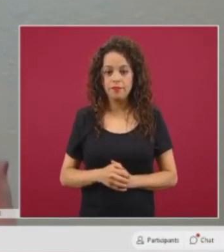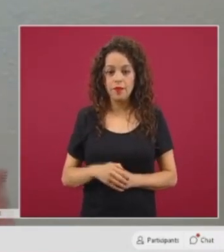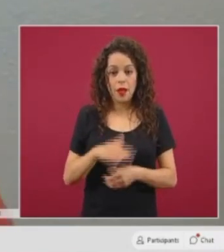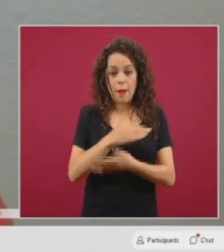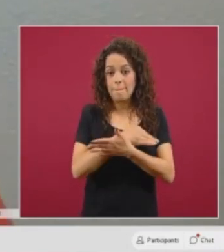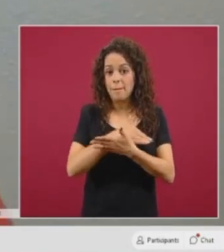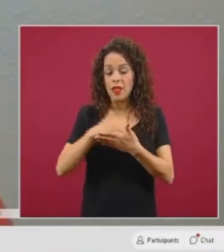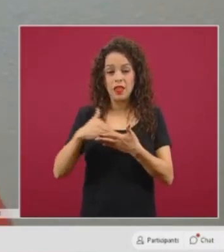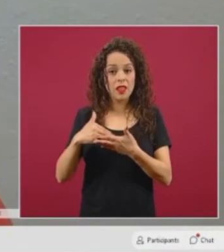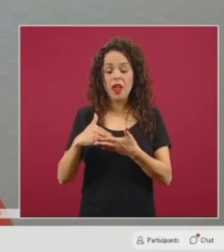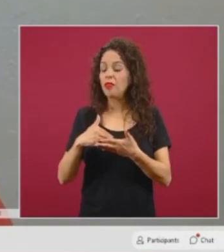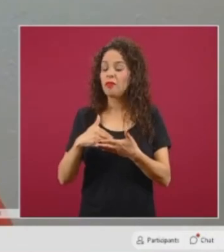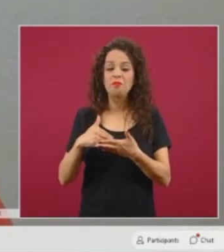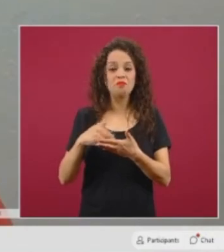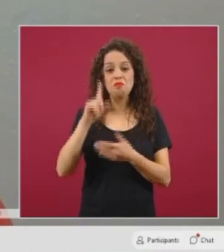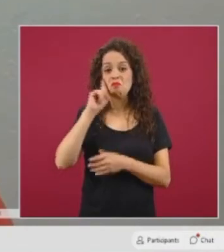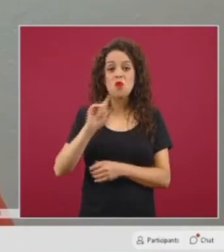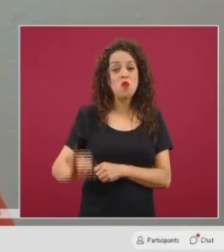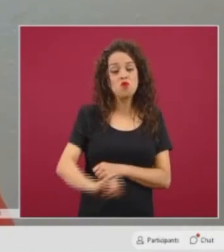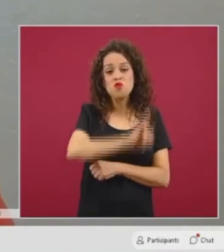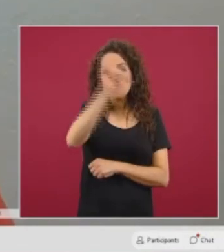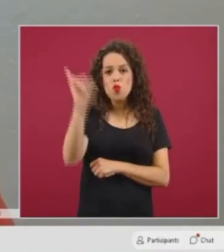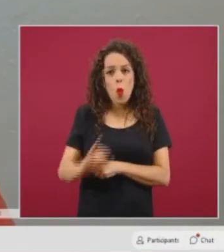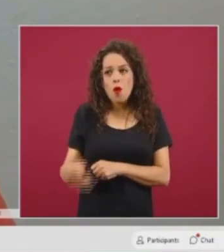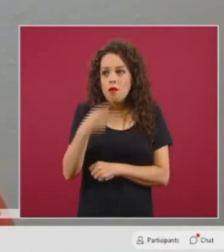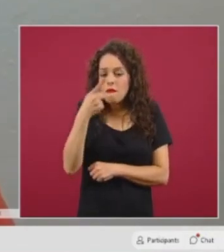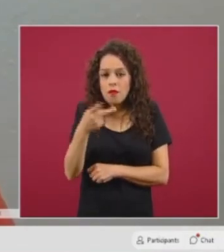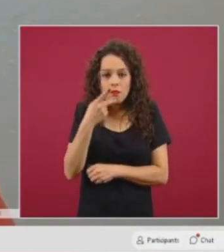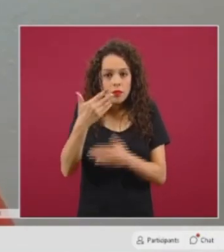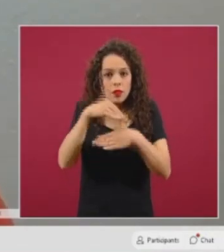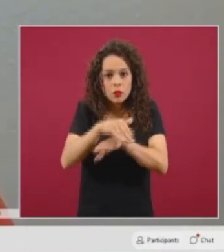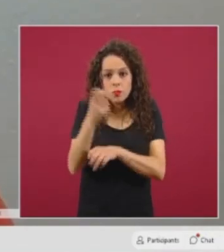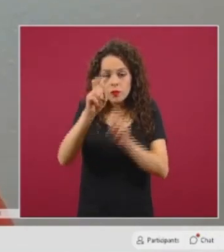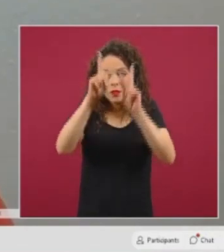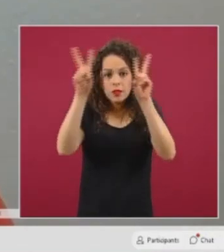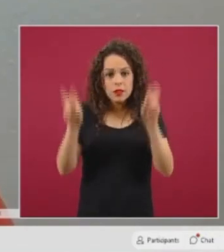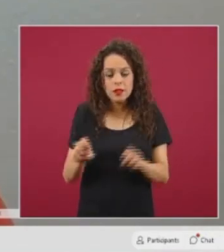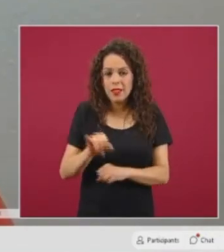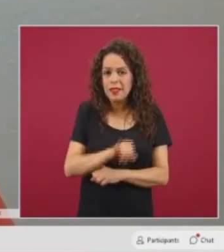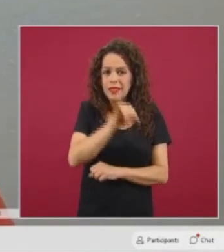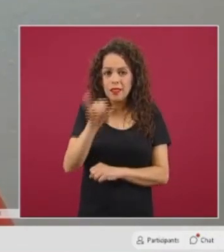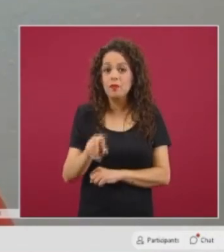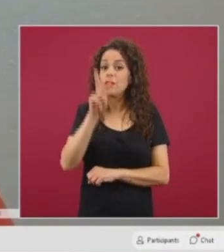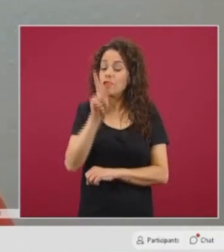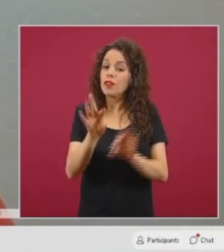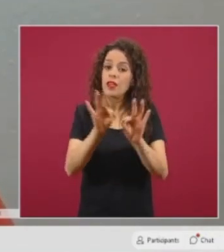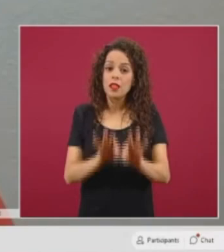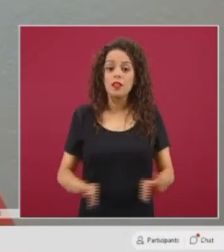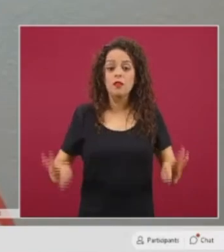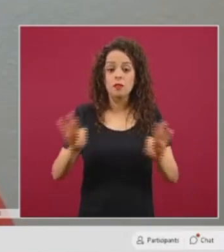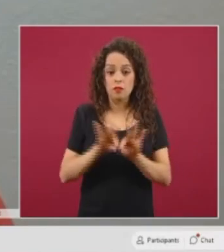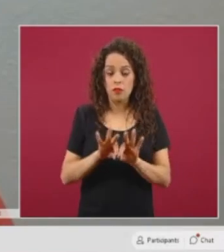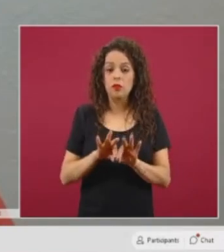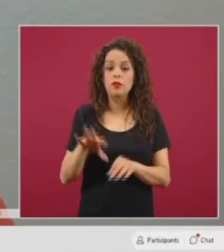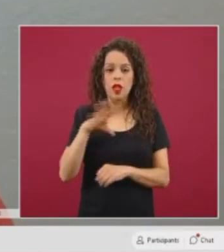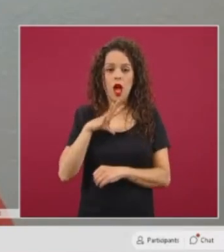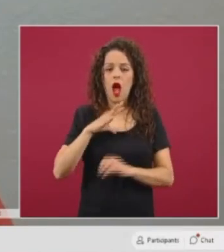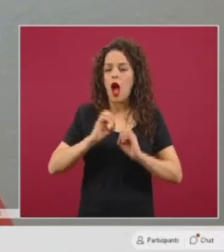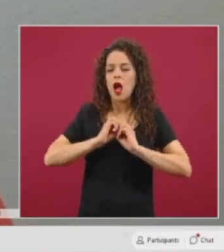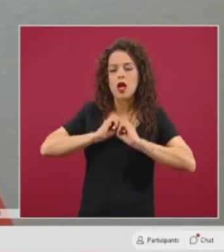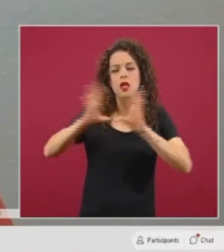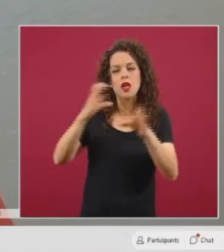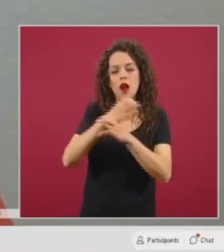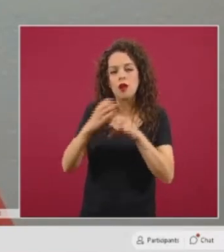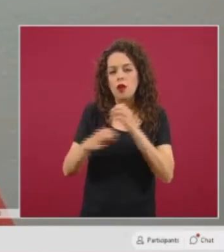las mujeres nunca han hablado sobre este tema. Es muy importante, hay cosas muy obvias,